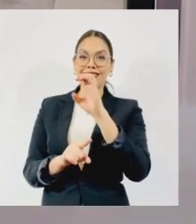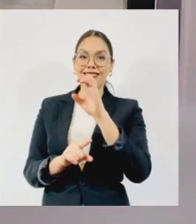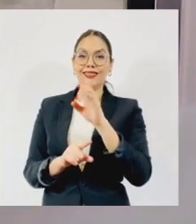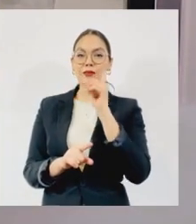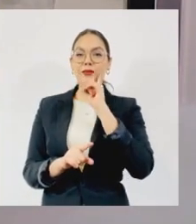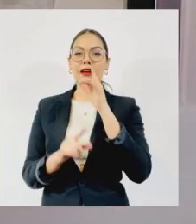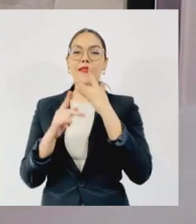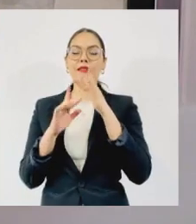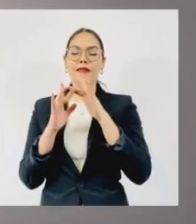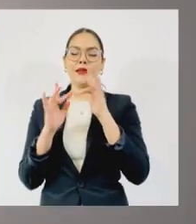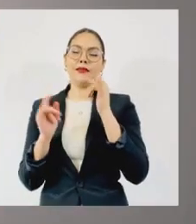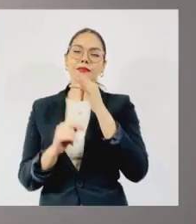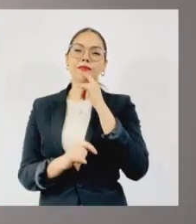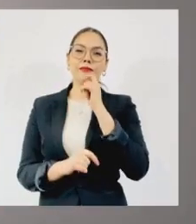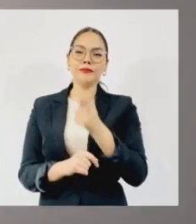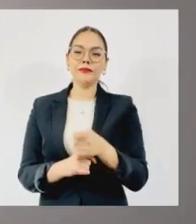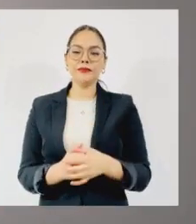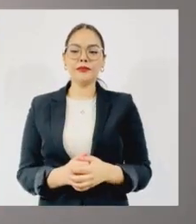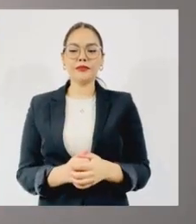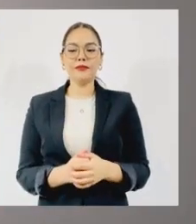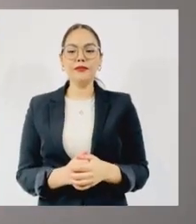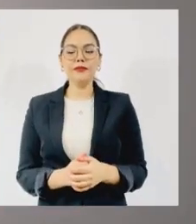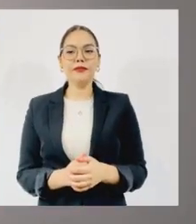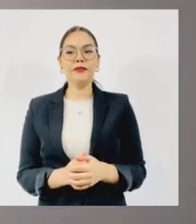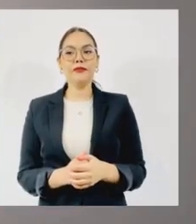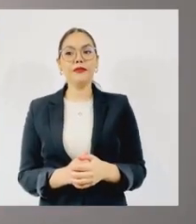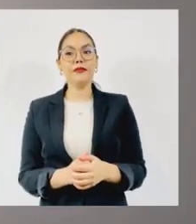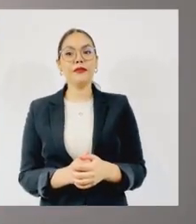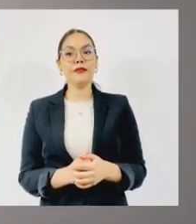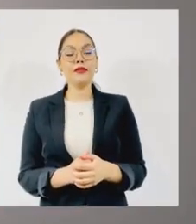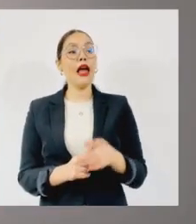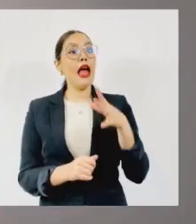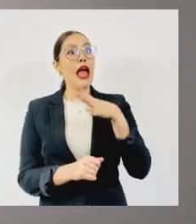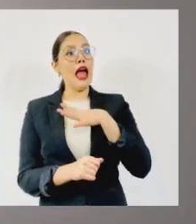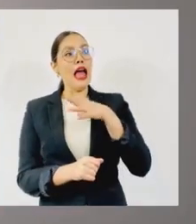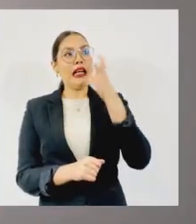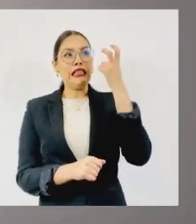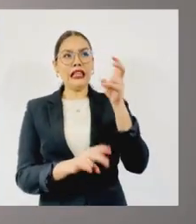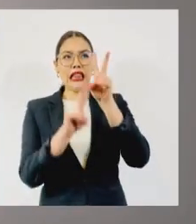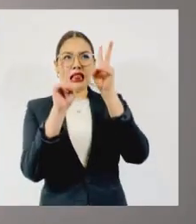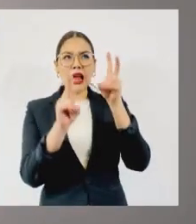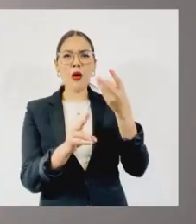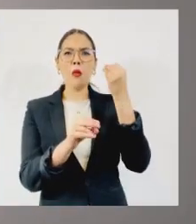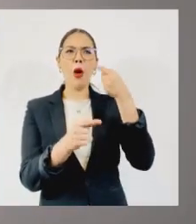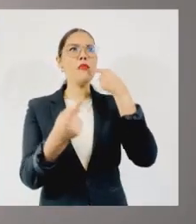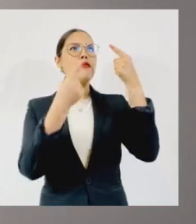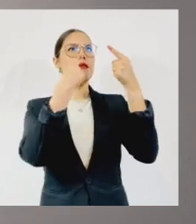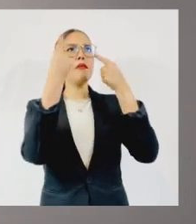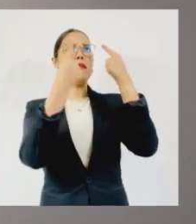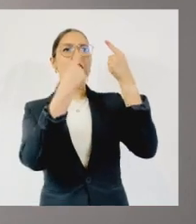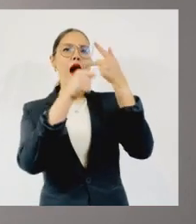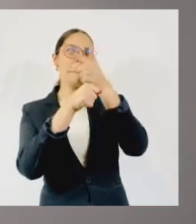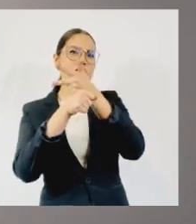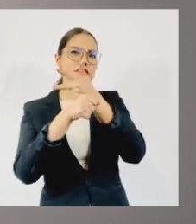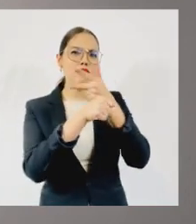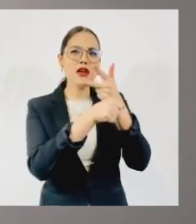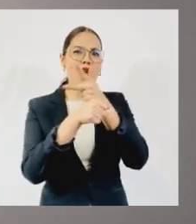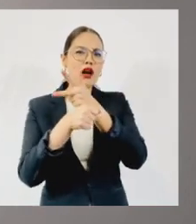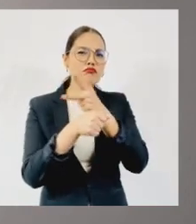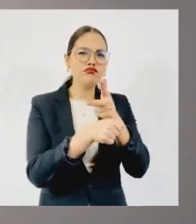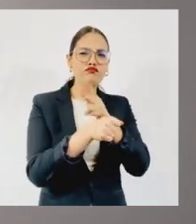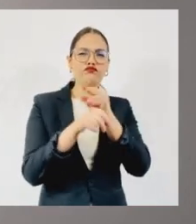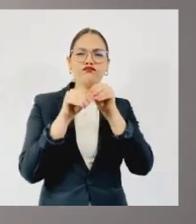Mira, era un caso muy polémico porque se hizo polémico. Y sobre todo se hizo polémico en los medios